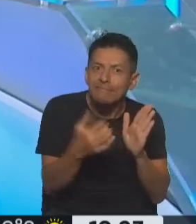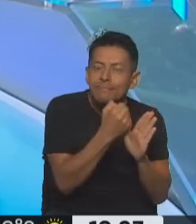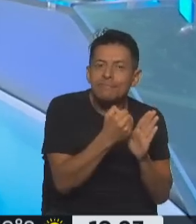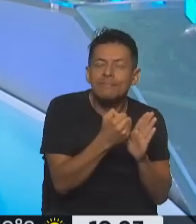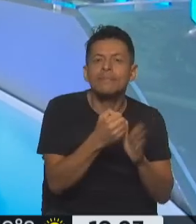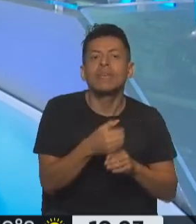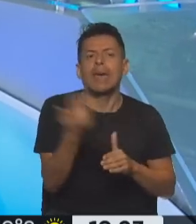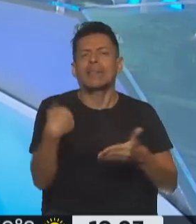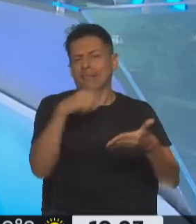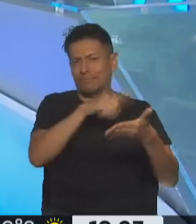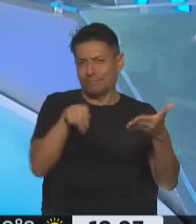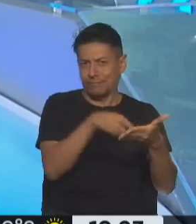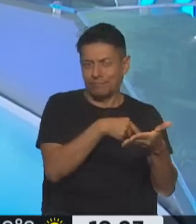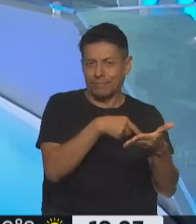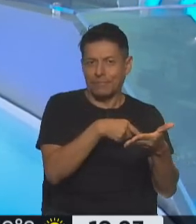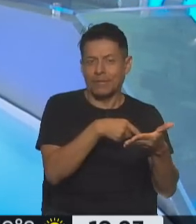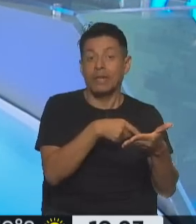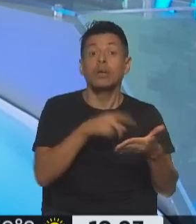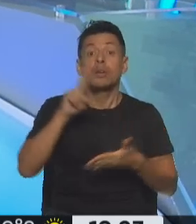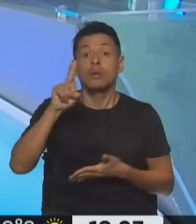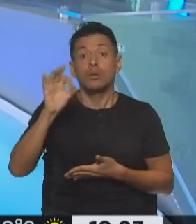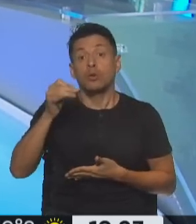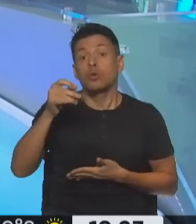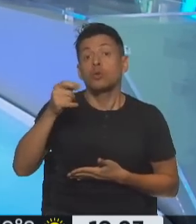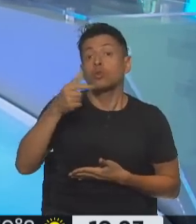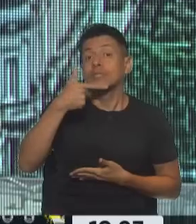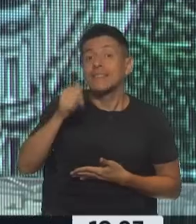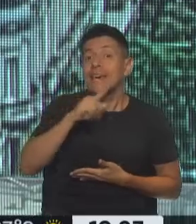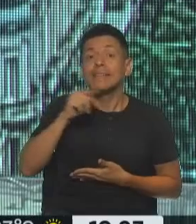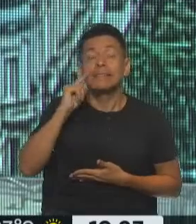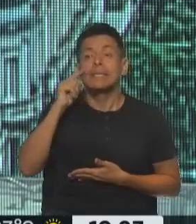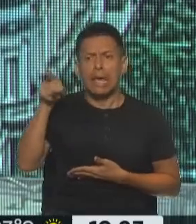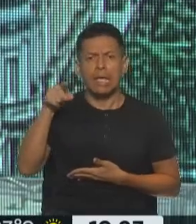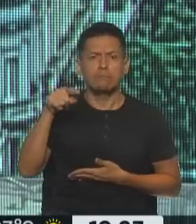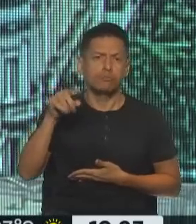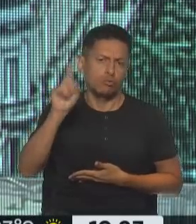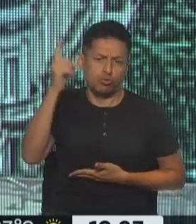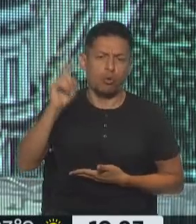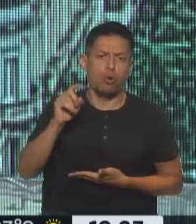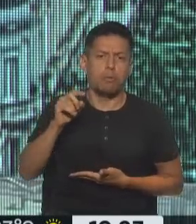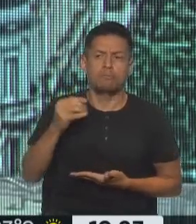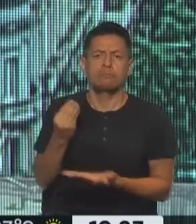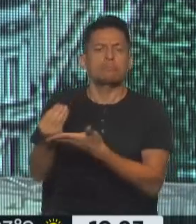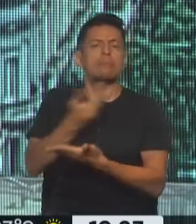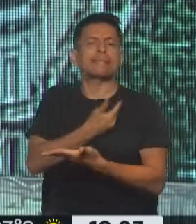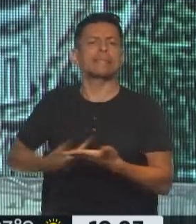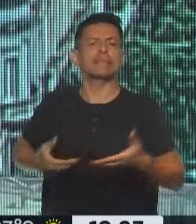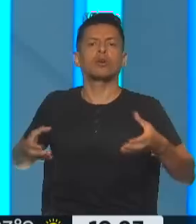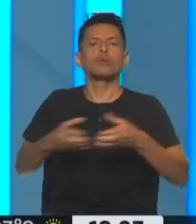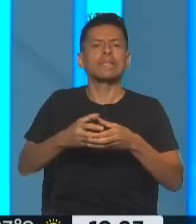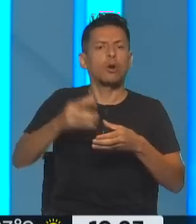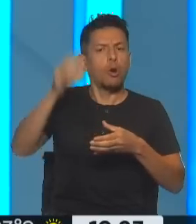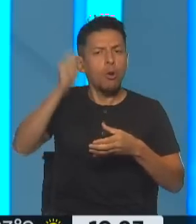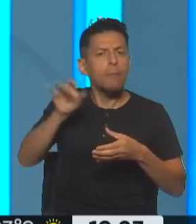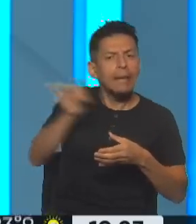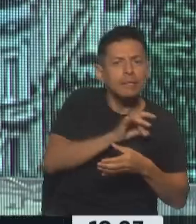derogada y que Rosati usurpa y se nombra presidente a sí mismo del Consejo de la Magistratura. Y la otra